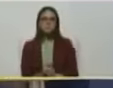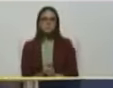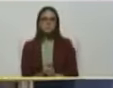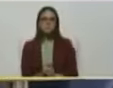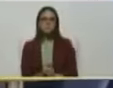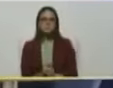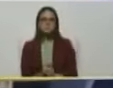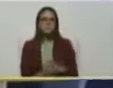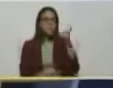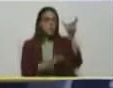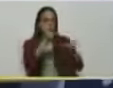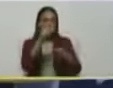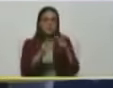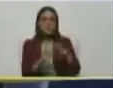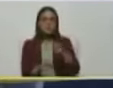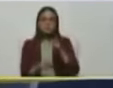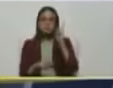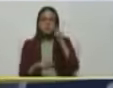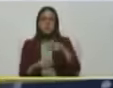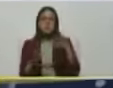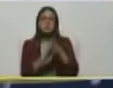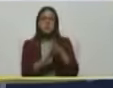consultor jurídico Marco Magallanes.